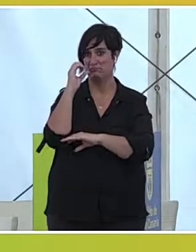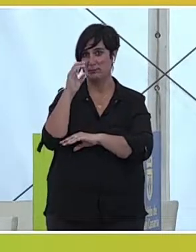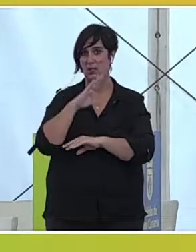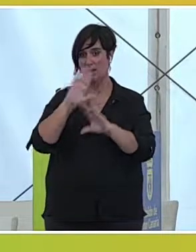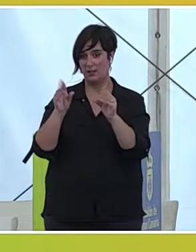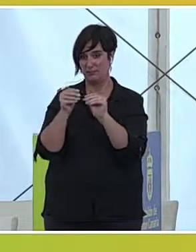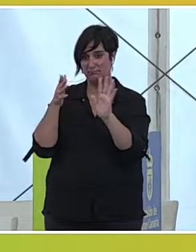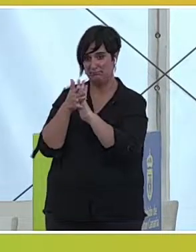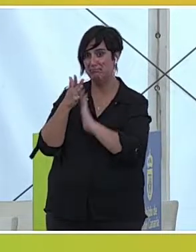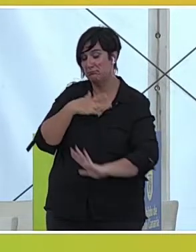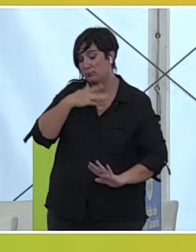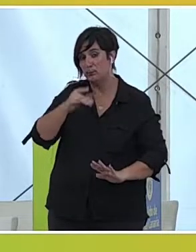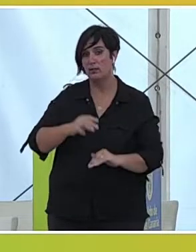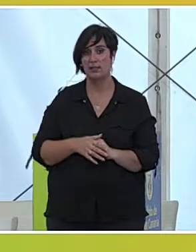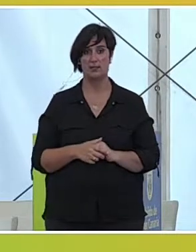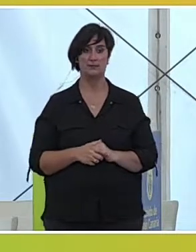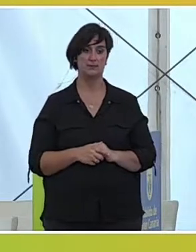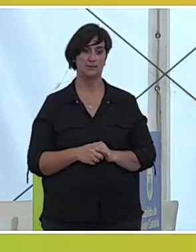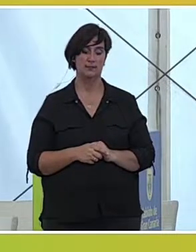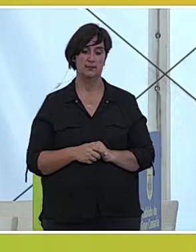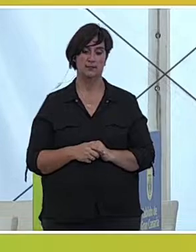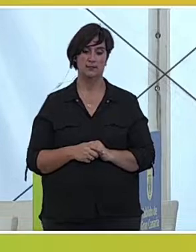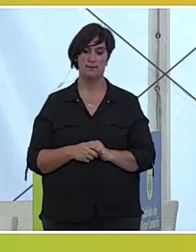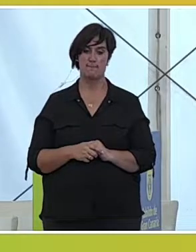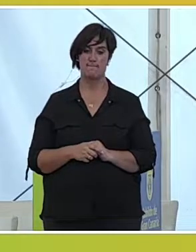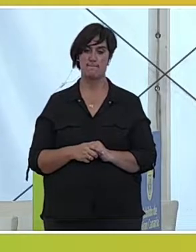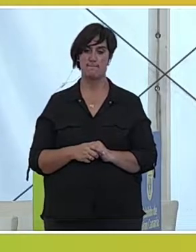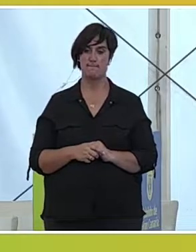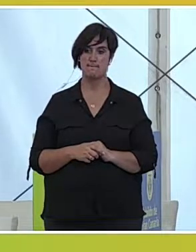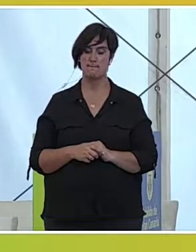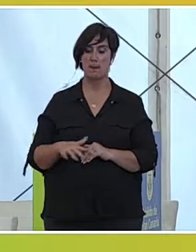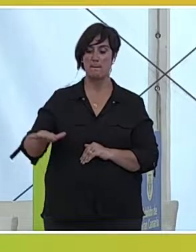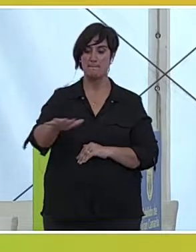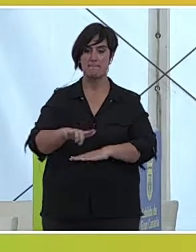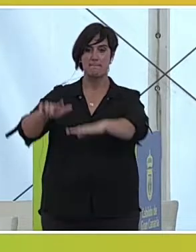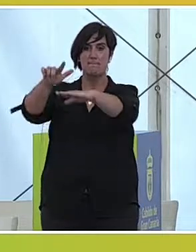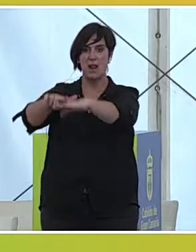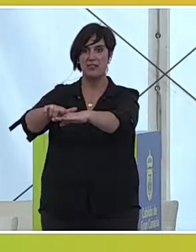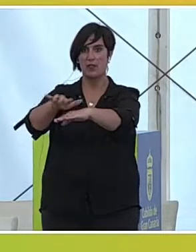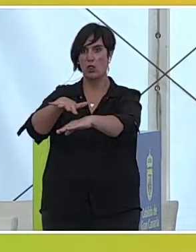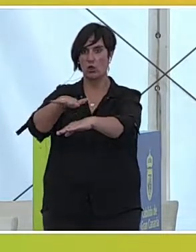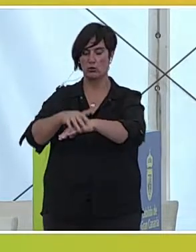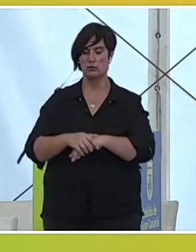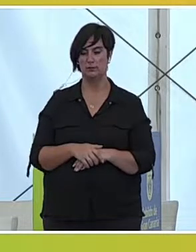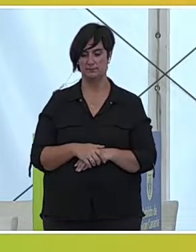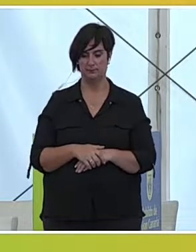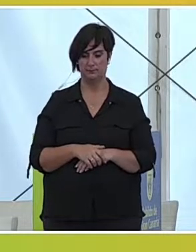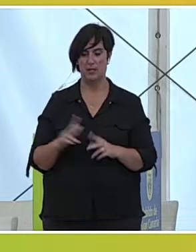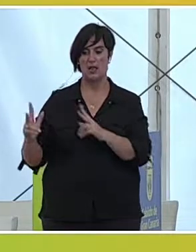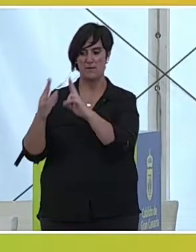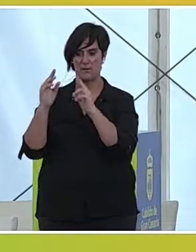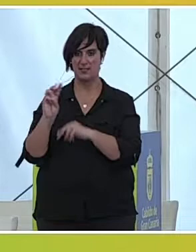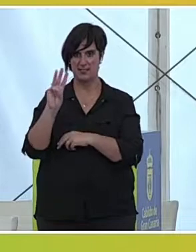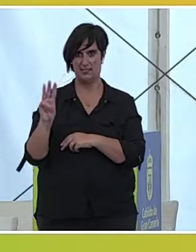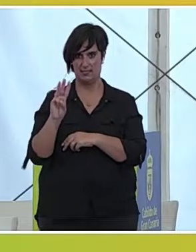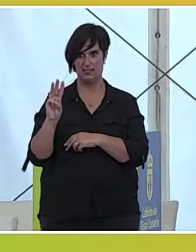explicar. La ubicación de la planta. de la fase 3. Nos